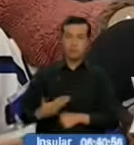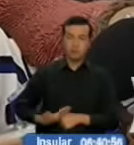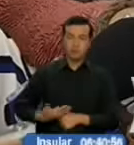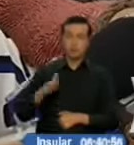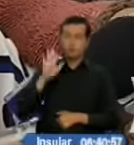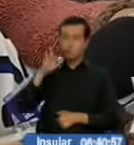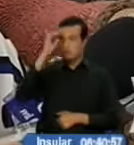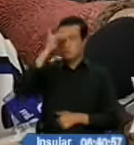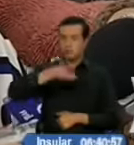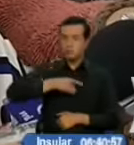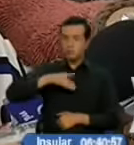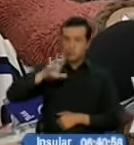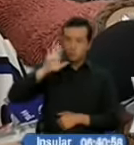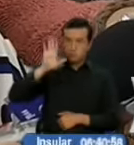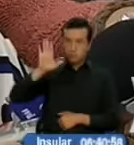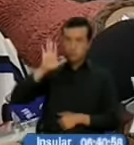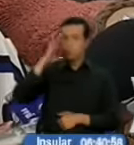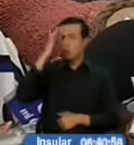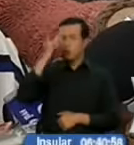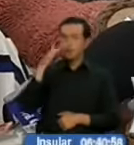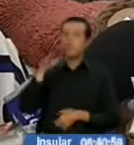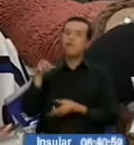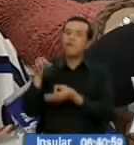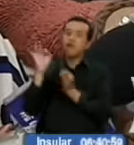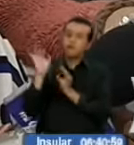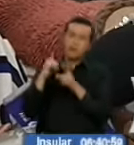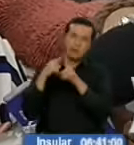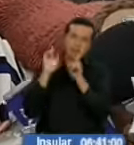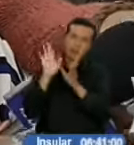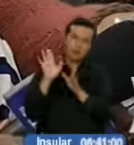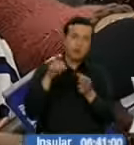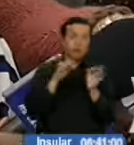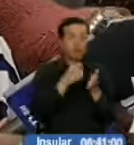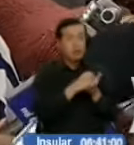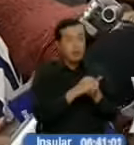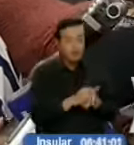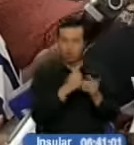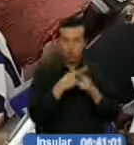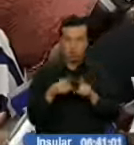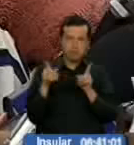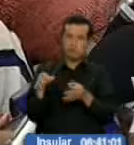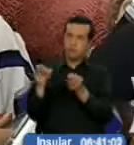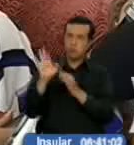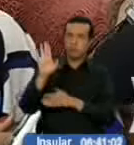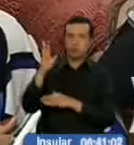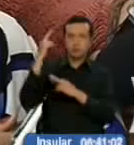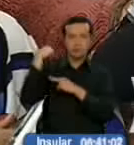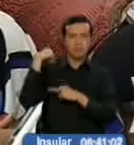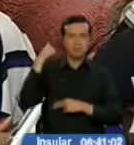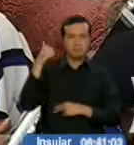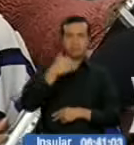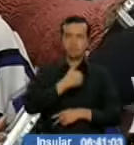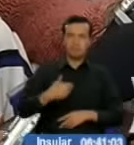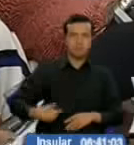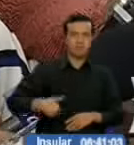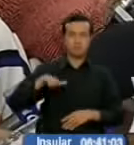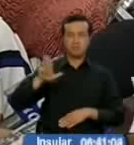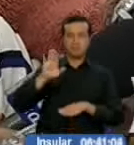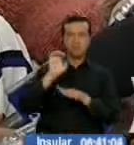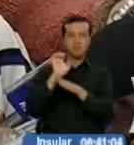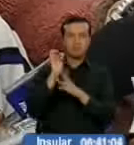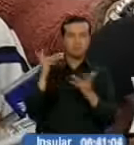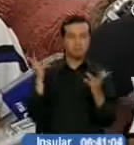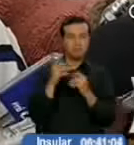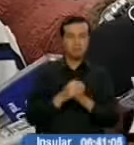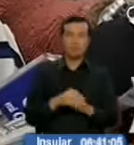un decreto ejecutivo, porque esa es otra legitimidad de origen, no son las firmas, esta es capacidad directa del propio presidente de la República,